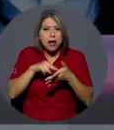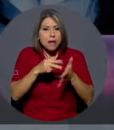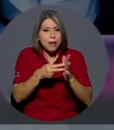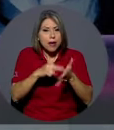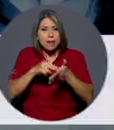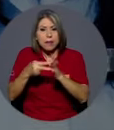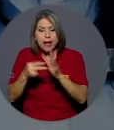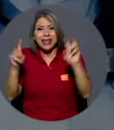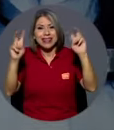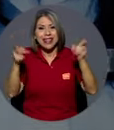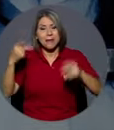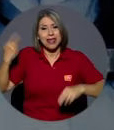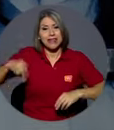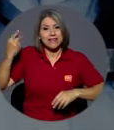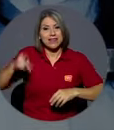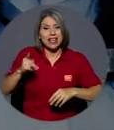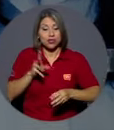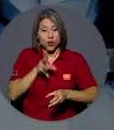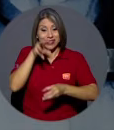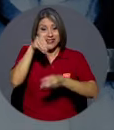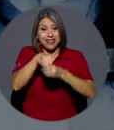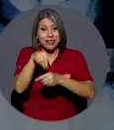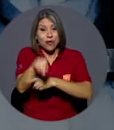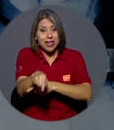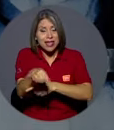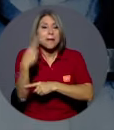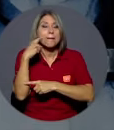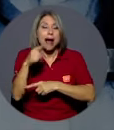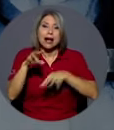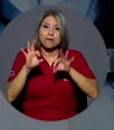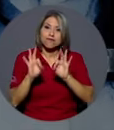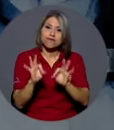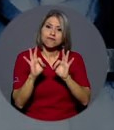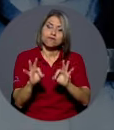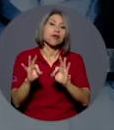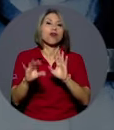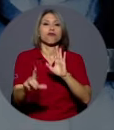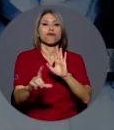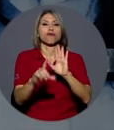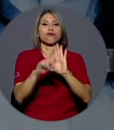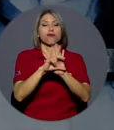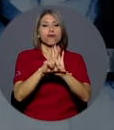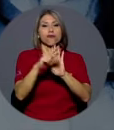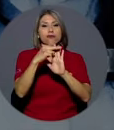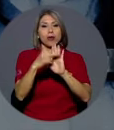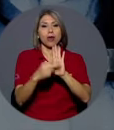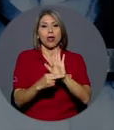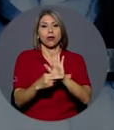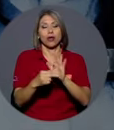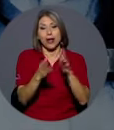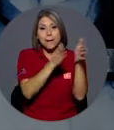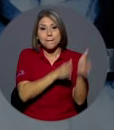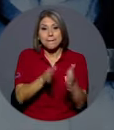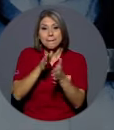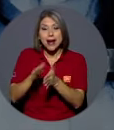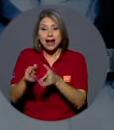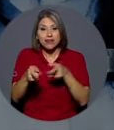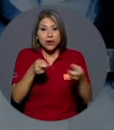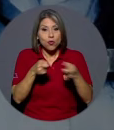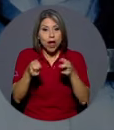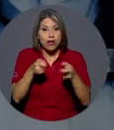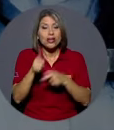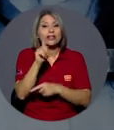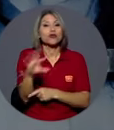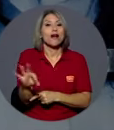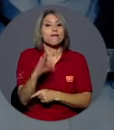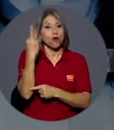tema de riesgo dentro del plan regulador para ejercer una regulación. Porque el plan regulador es una forma, es un mecanismo muy importante,